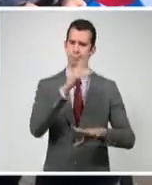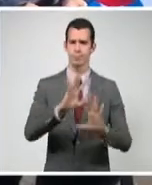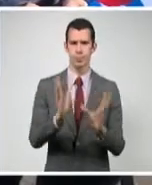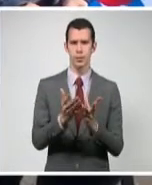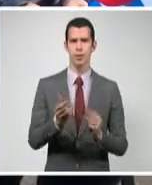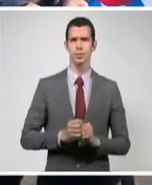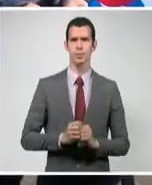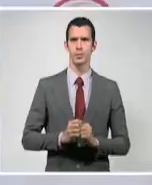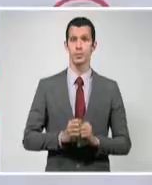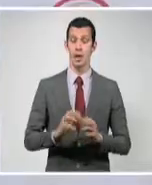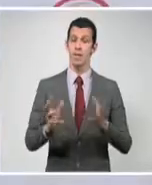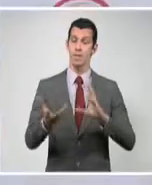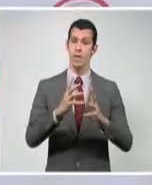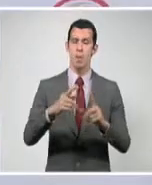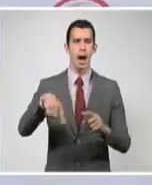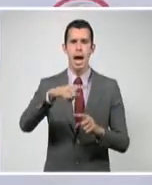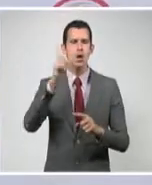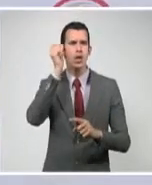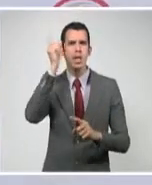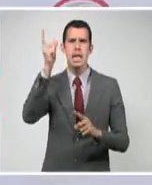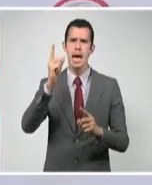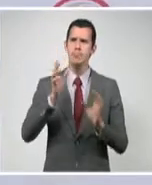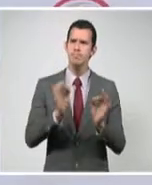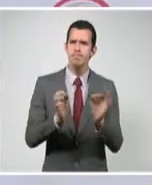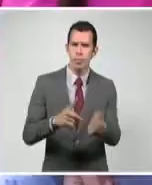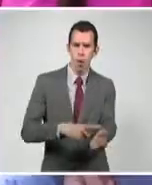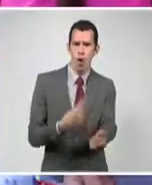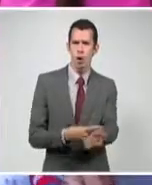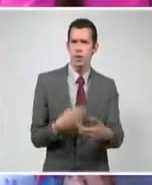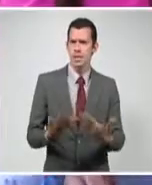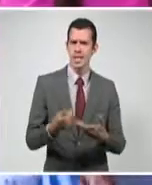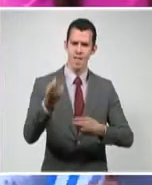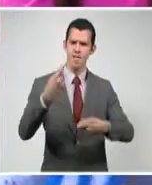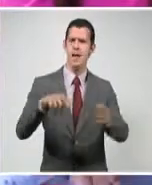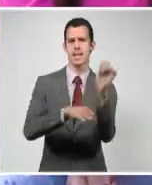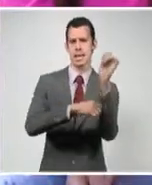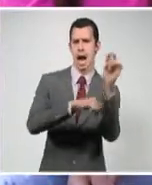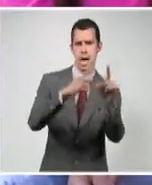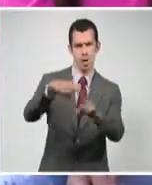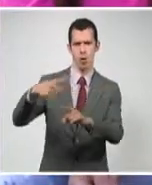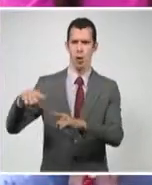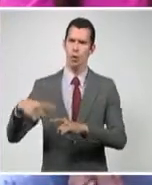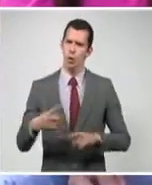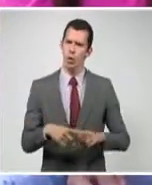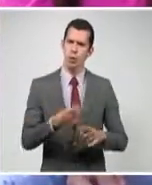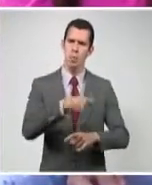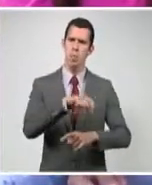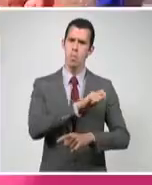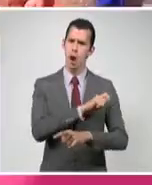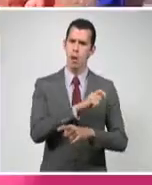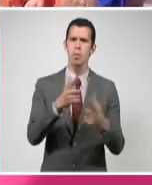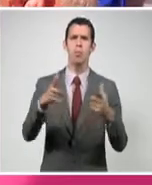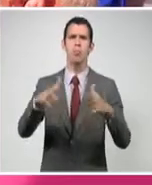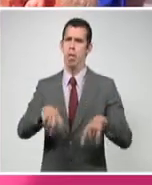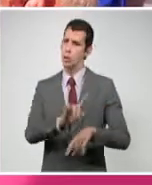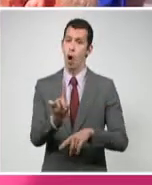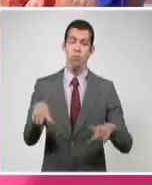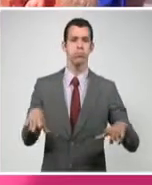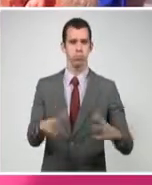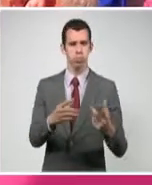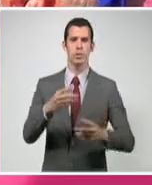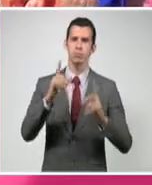para no dejar de comercializar los productos habituales a la población, la entidad bayamesa logró sobrecumplir casi todos los planes de los